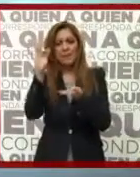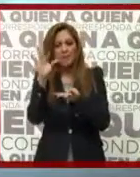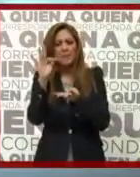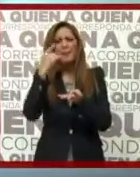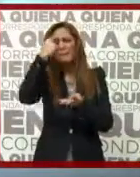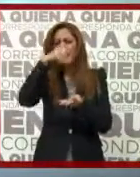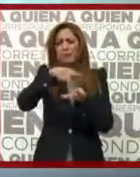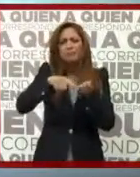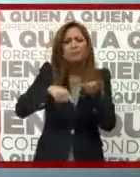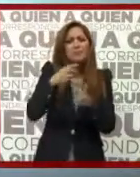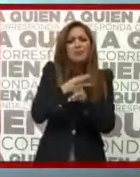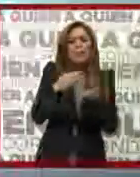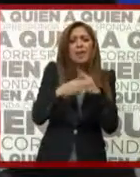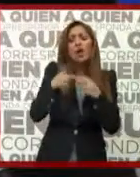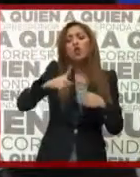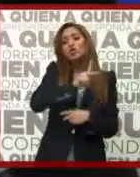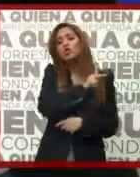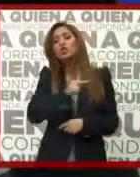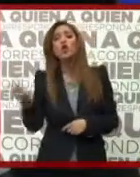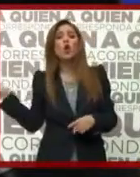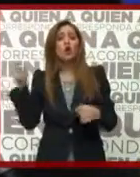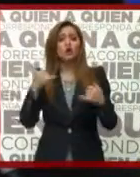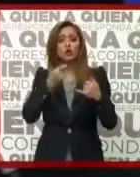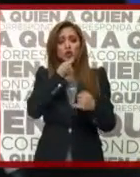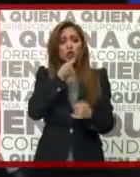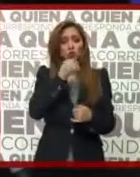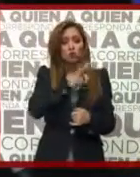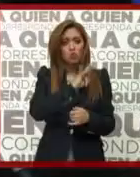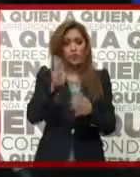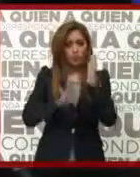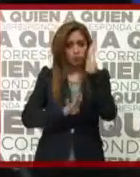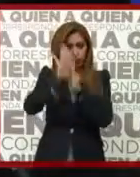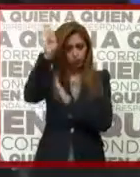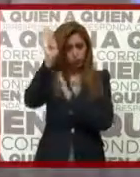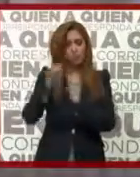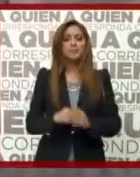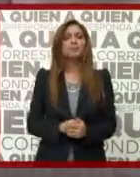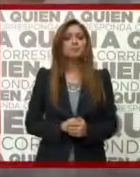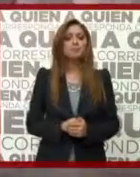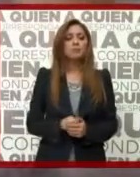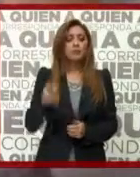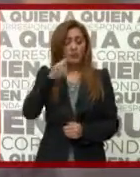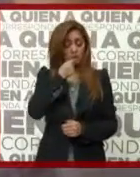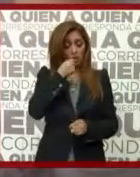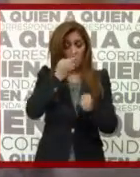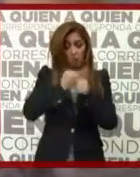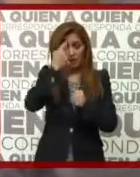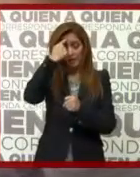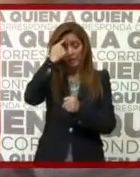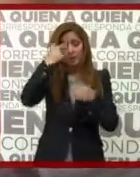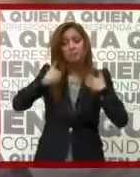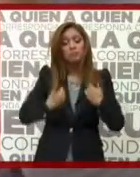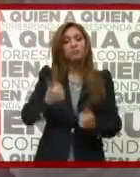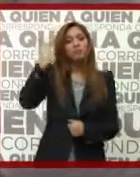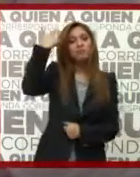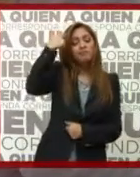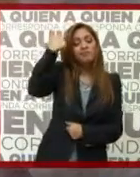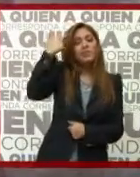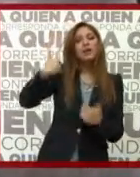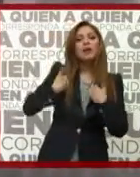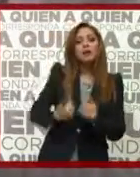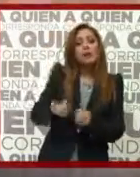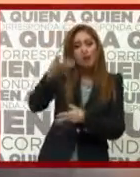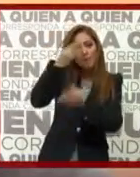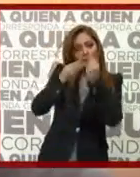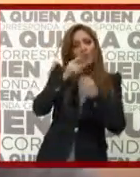la finalidad de que todos los pequeños puedan desarrollarse. Ambas partes de los hemisferios, tanto la parte cognitiva como la parte creativa